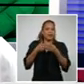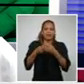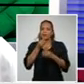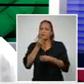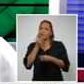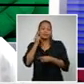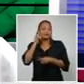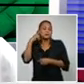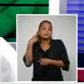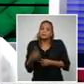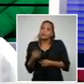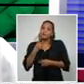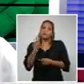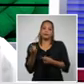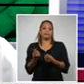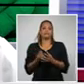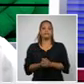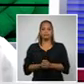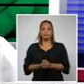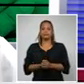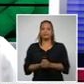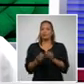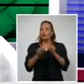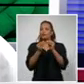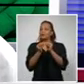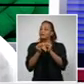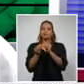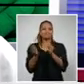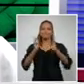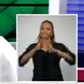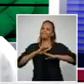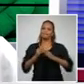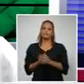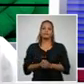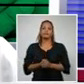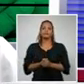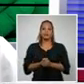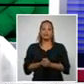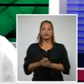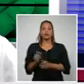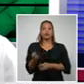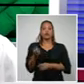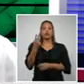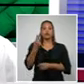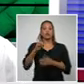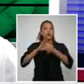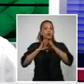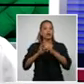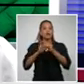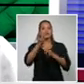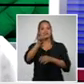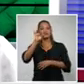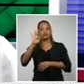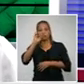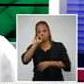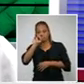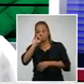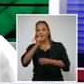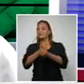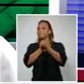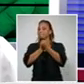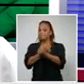o no tener la enfermedad. Se diagnostica un caso grave de 18 años con mucho riesgo, también me